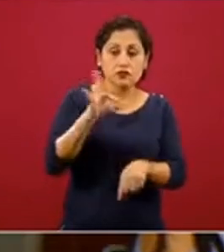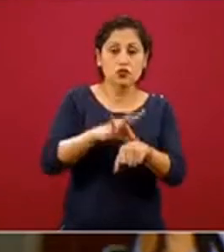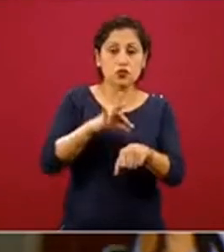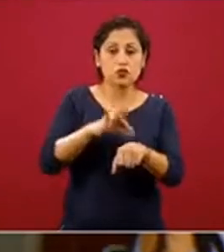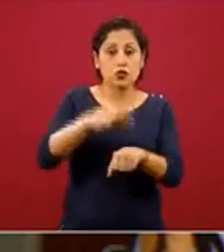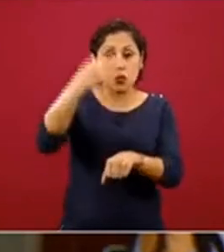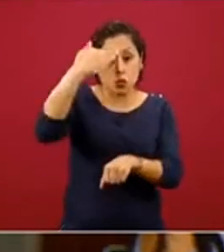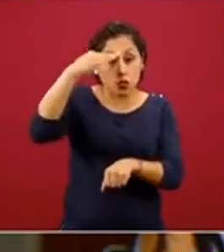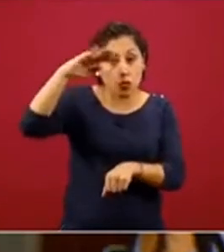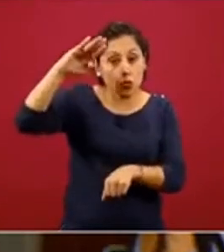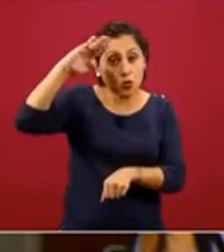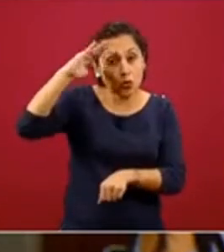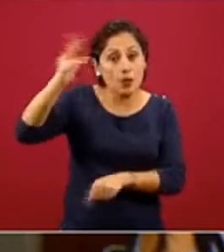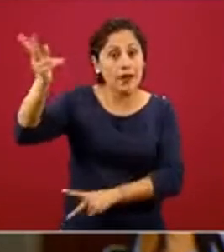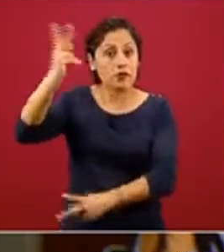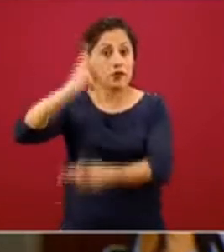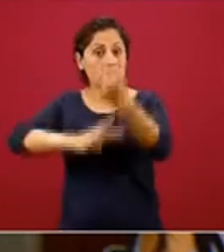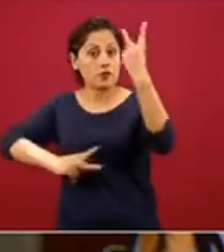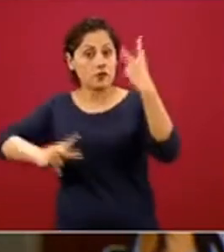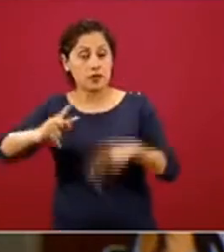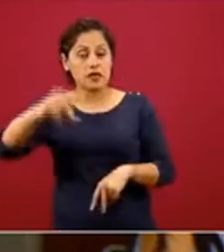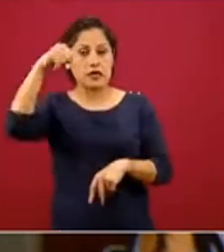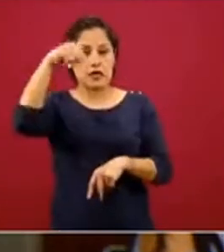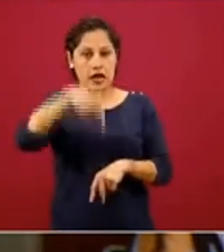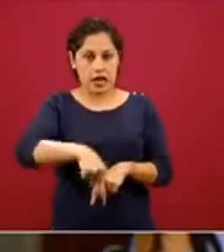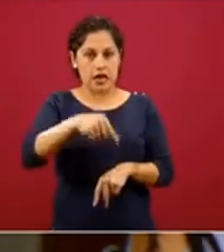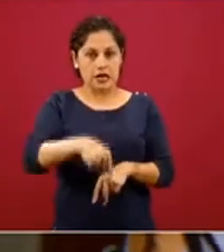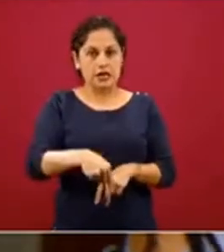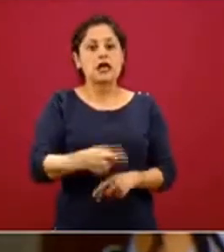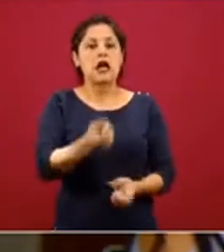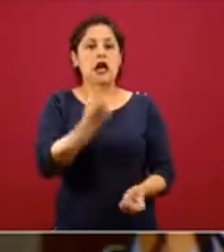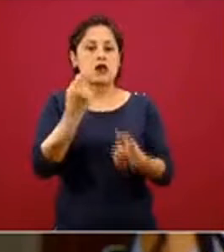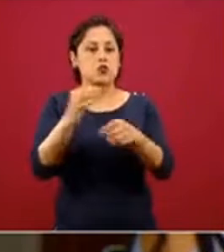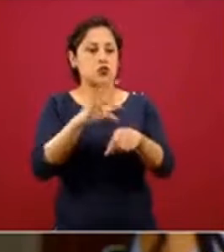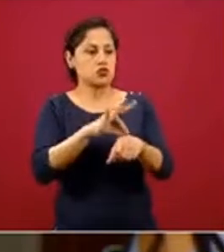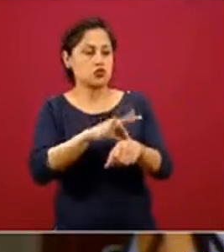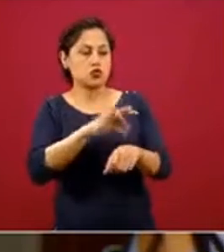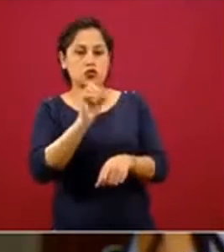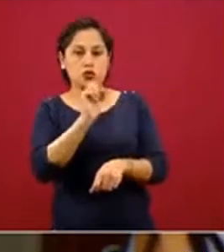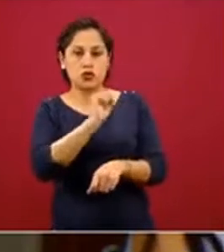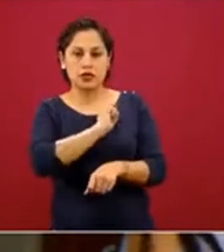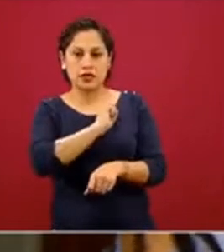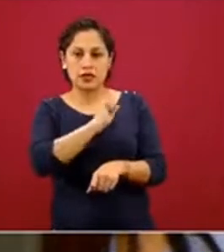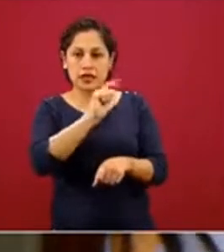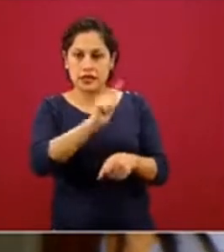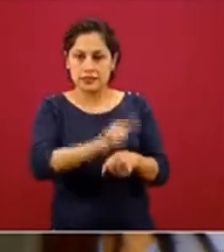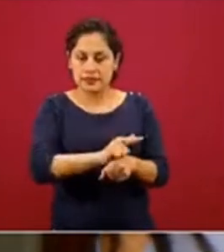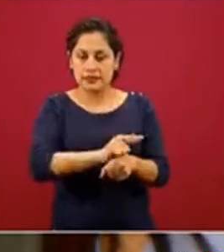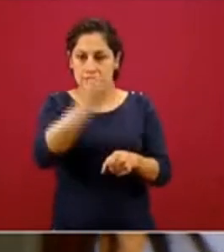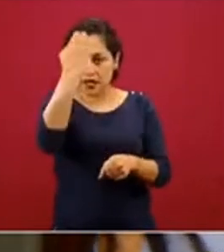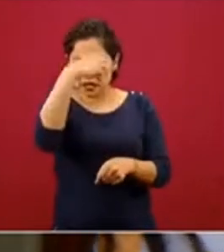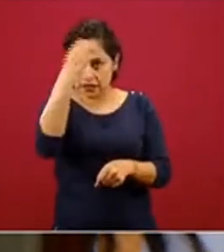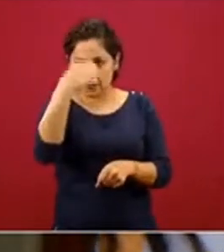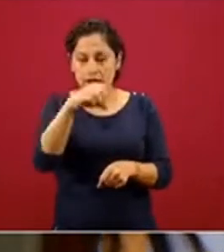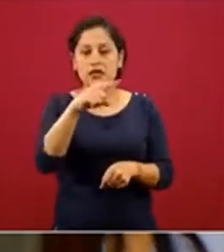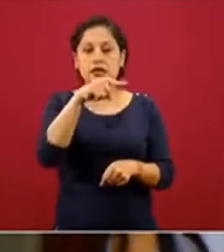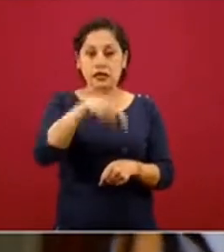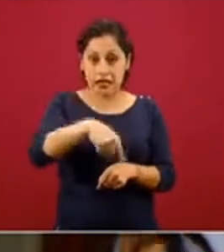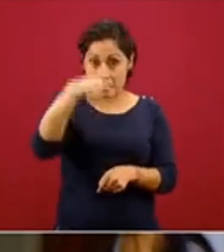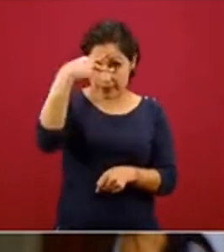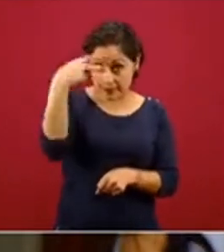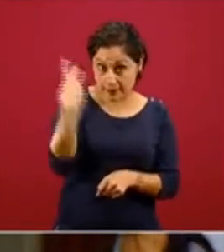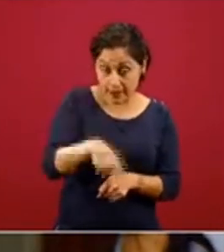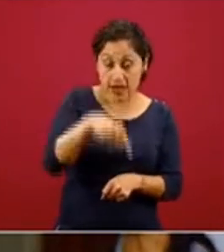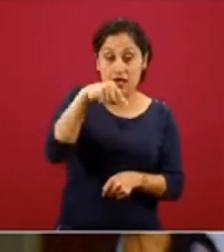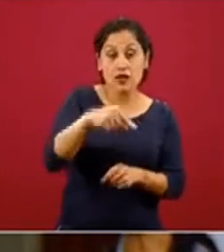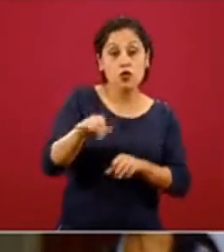realmente le están quitando un lugar, como argumentan algunos especialistas, a los mexicanos, a los formadores, a los que se forman en México,